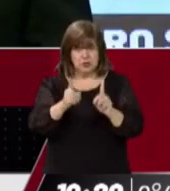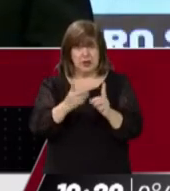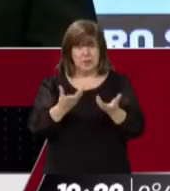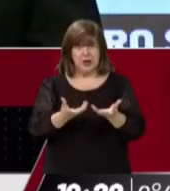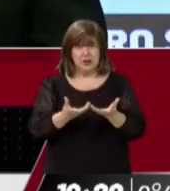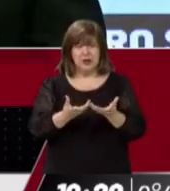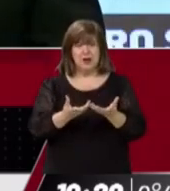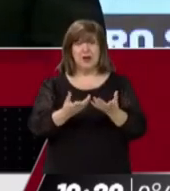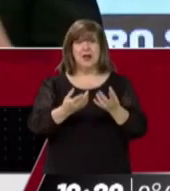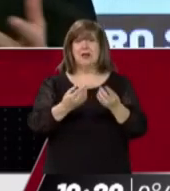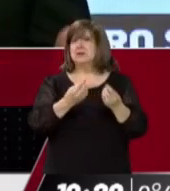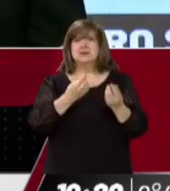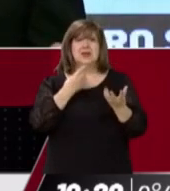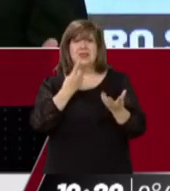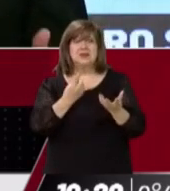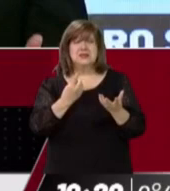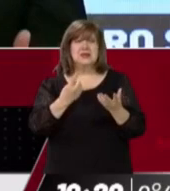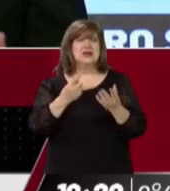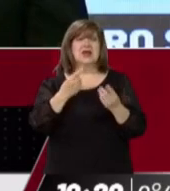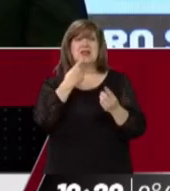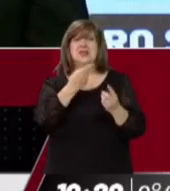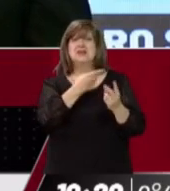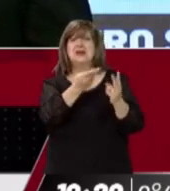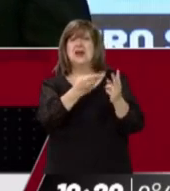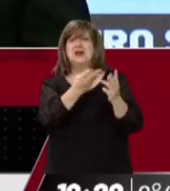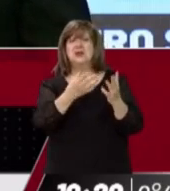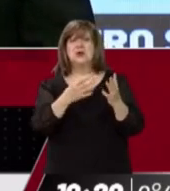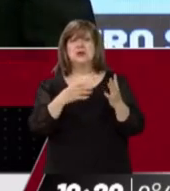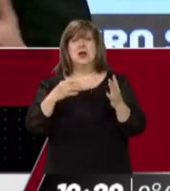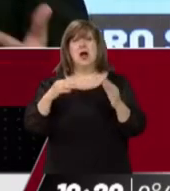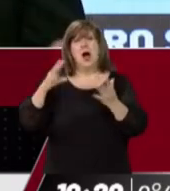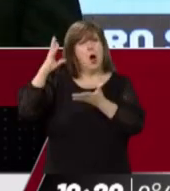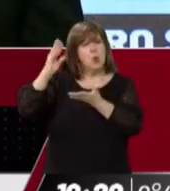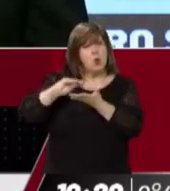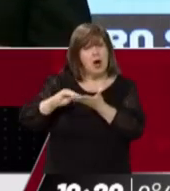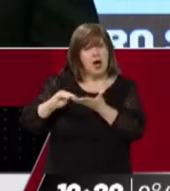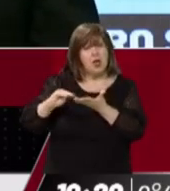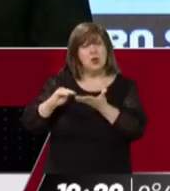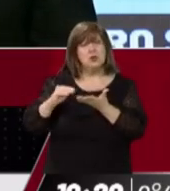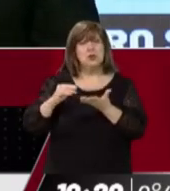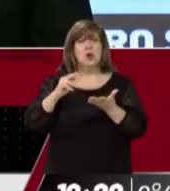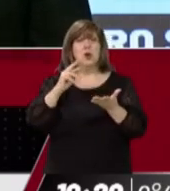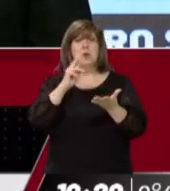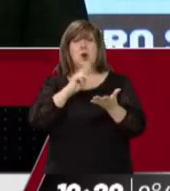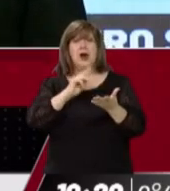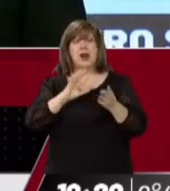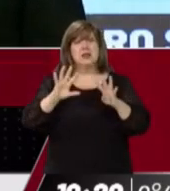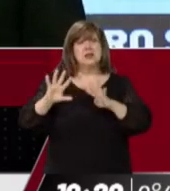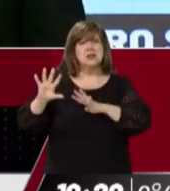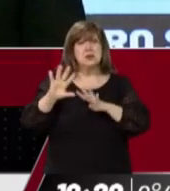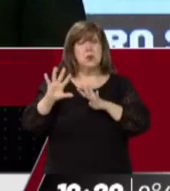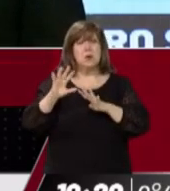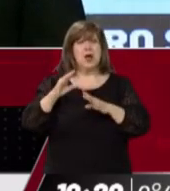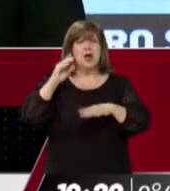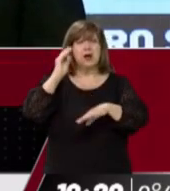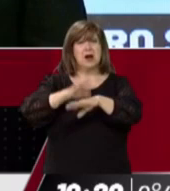detalle tienen de lo que se ha dicho desde la otra parte tanto los abogados como las mujeres acusadas